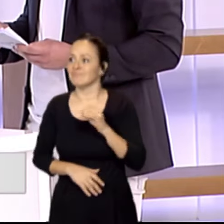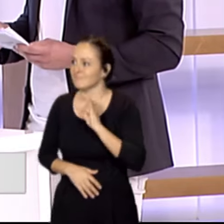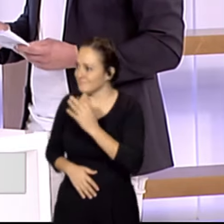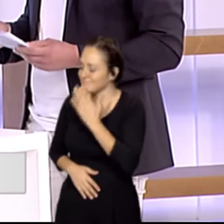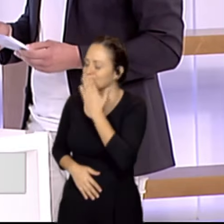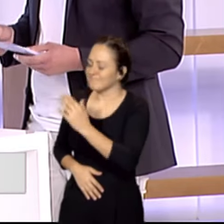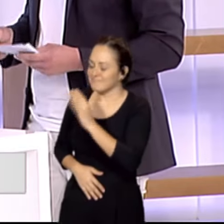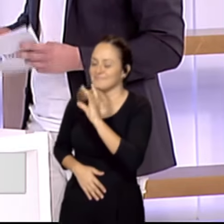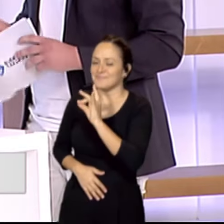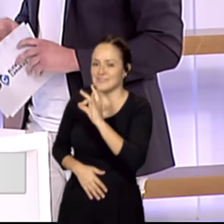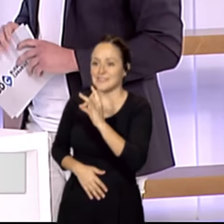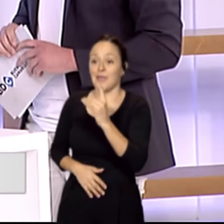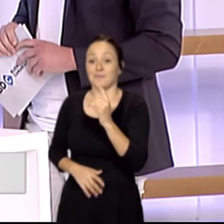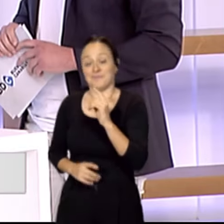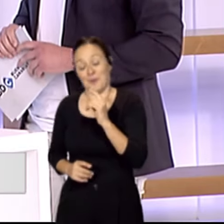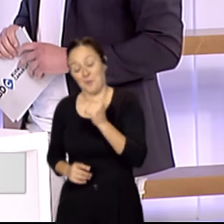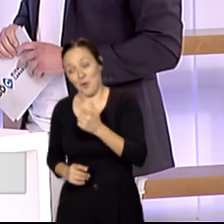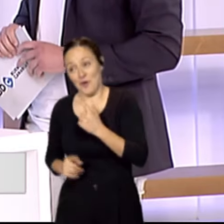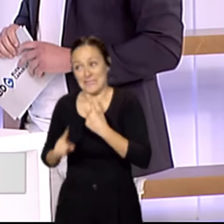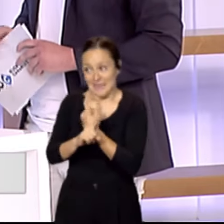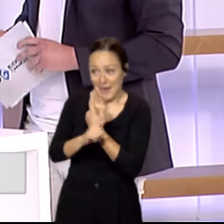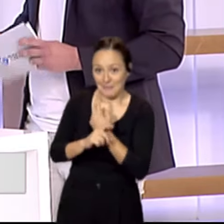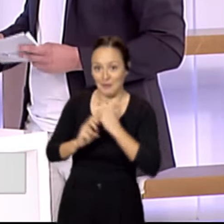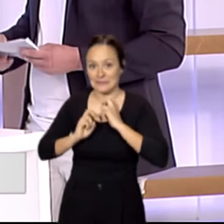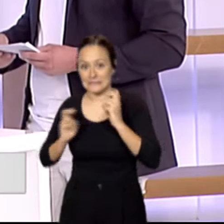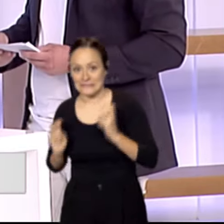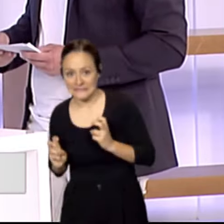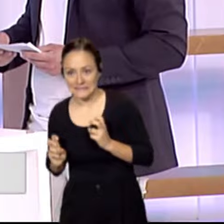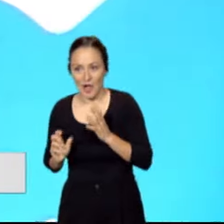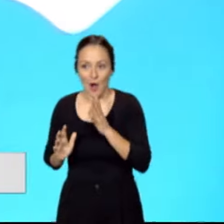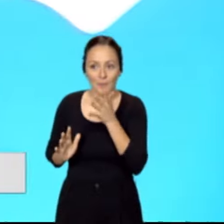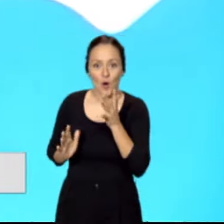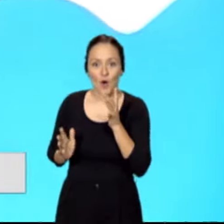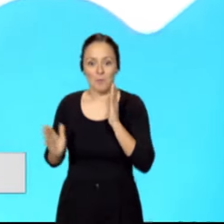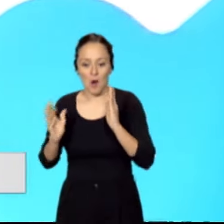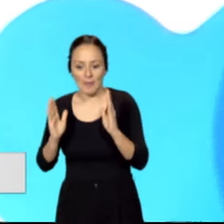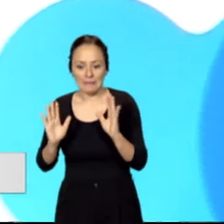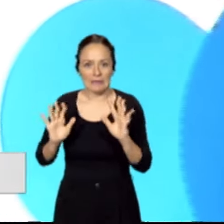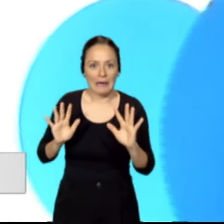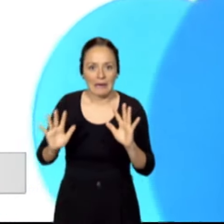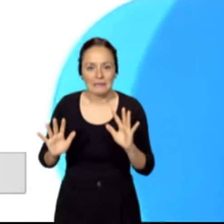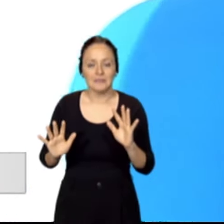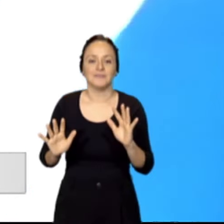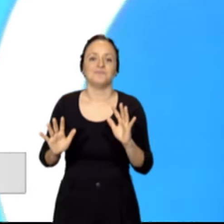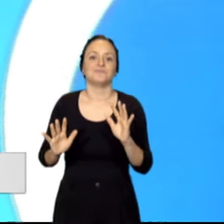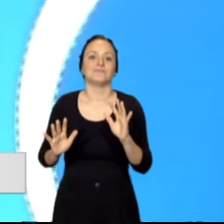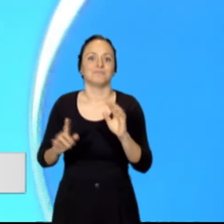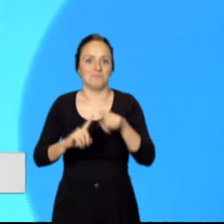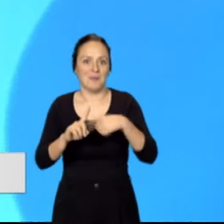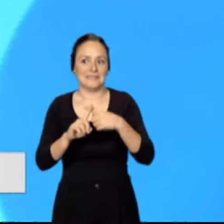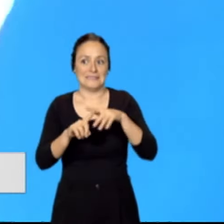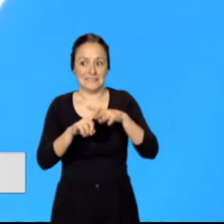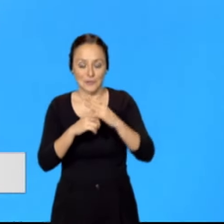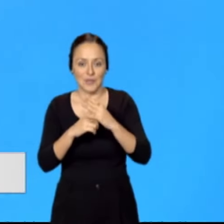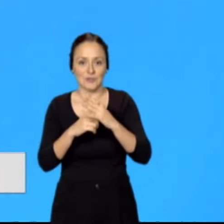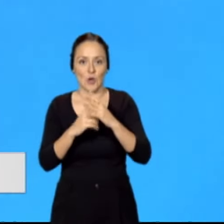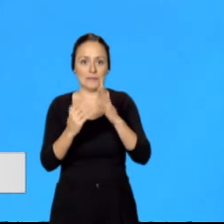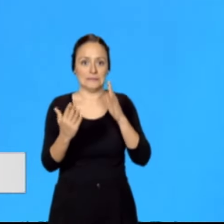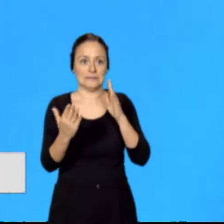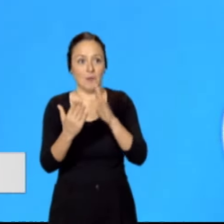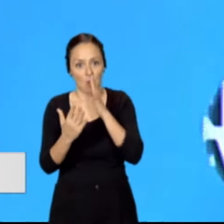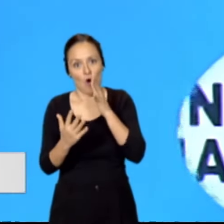bueno entre los nervios la tensión de de de ese momento no pues enfrentarnos a algo de esa